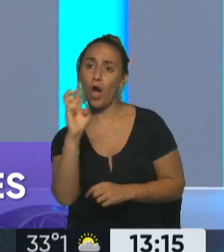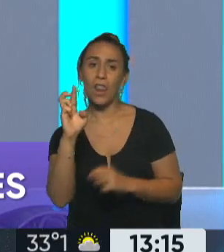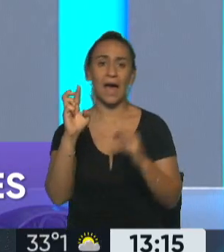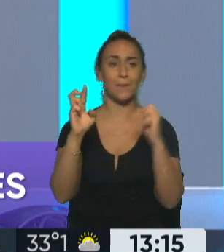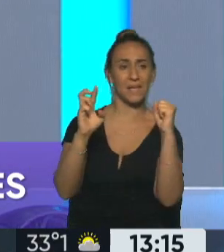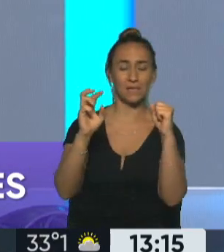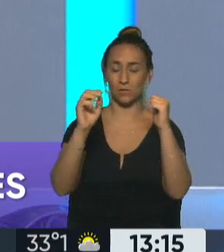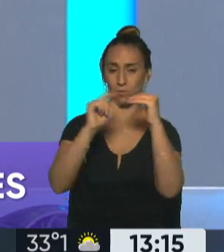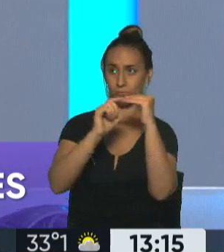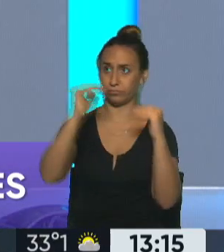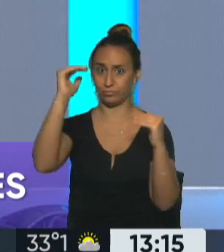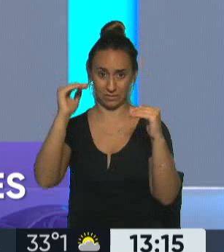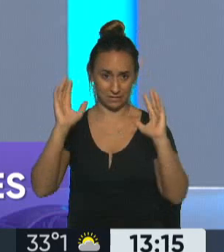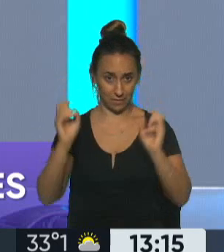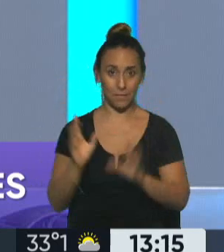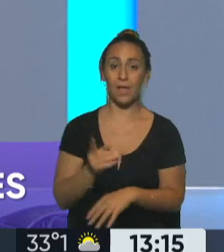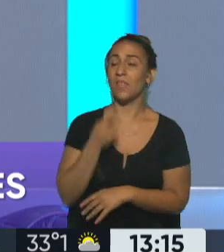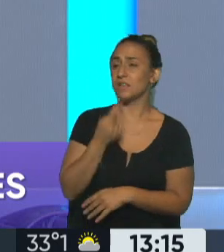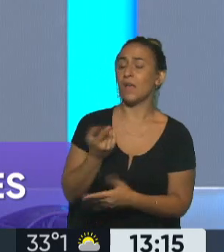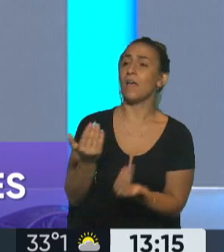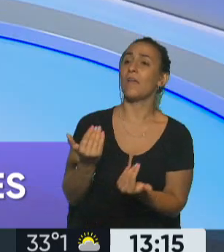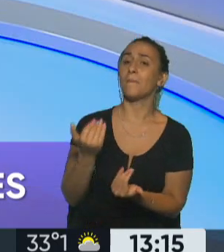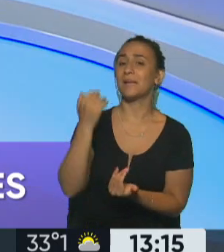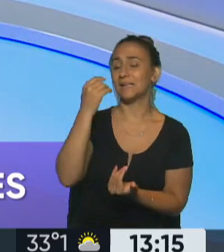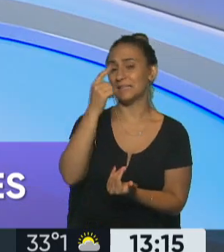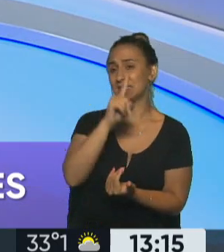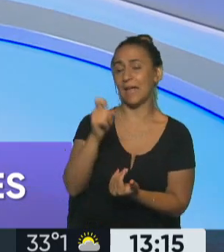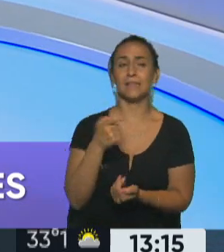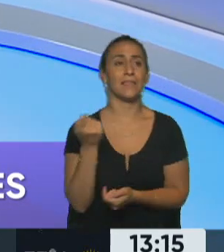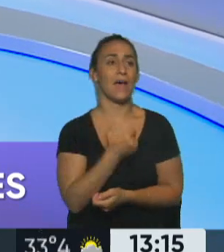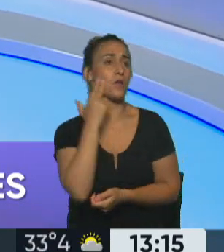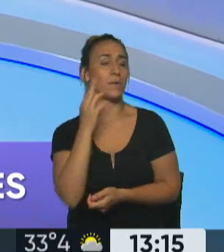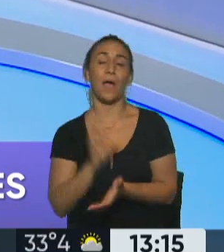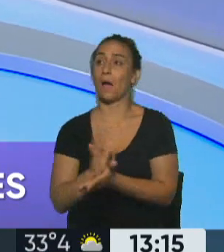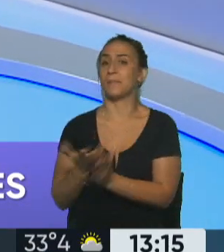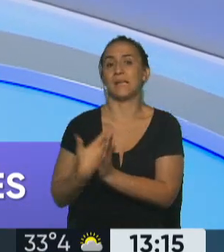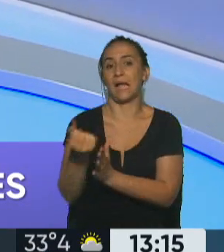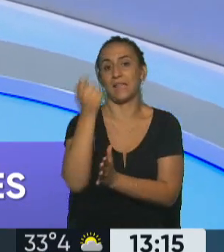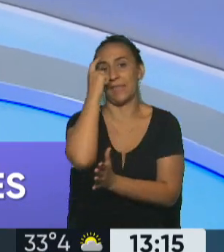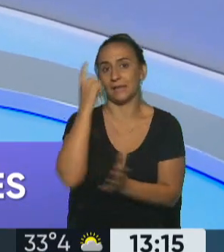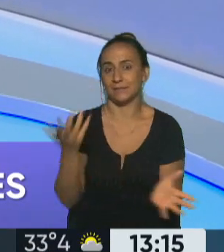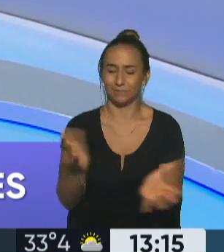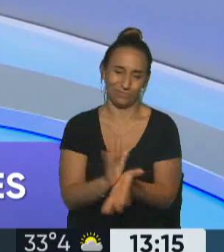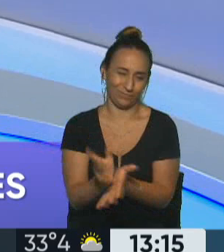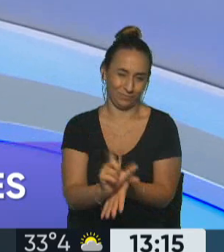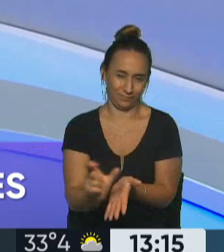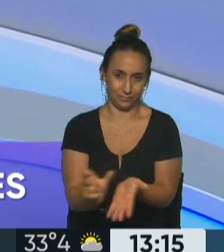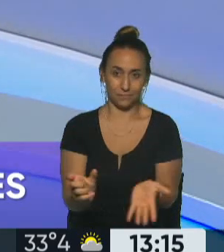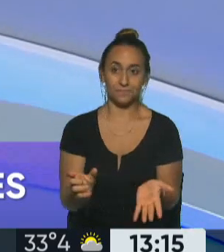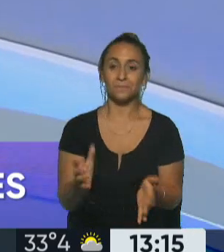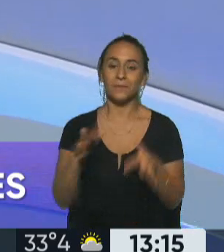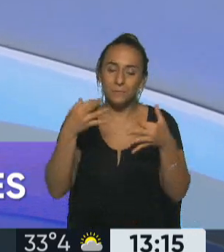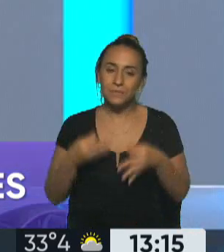habitual este piden 100 le das 90 y di me sacaste 10 claro este Pero bueno eh Cuál es la situación